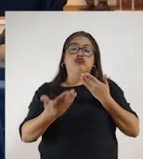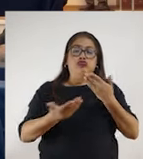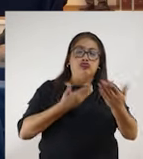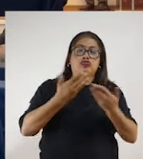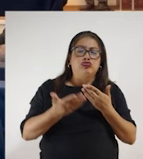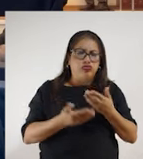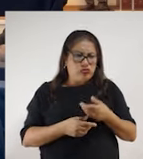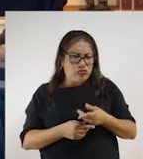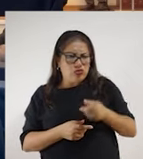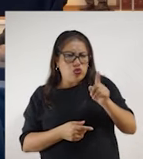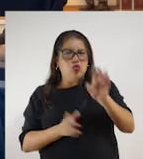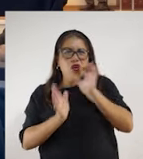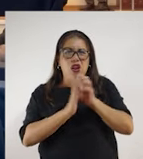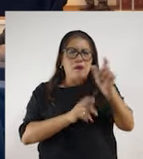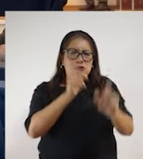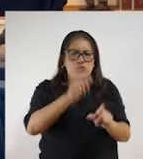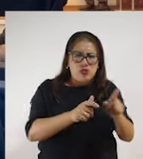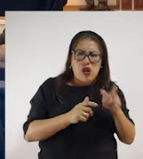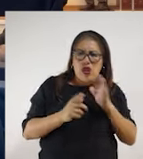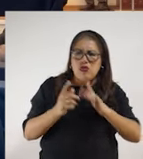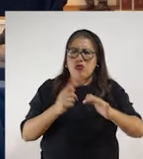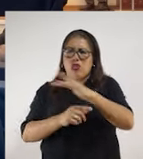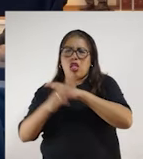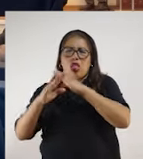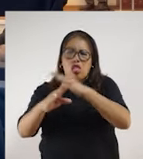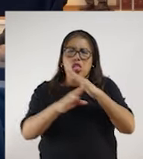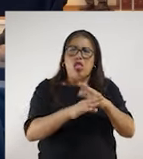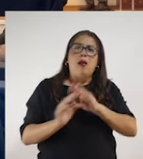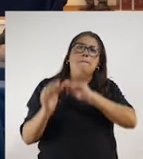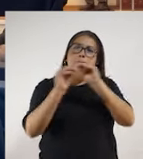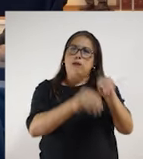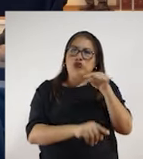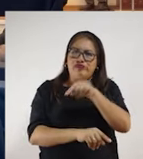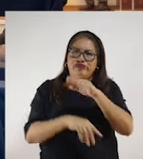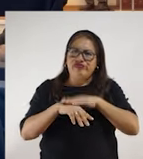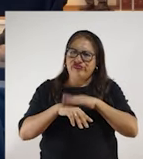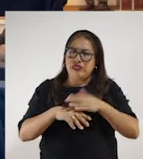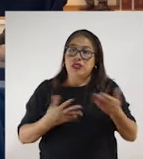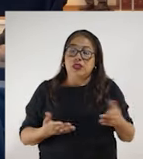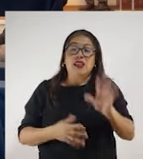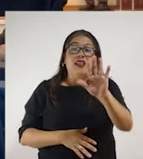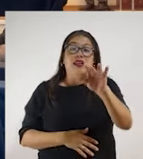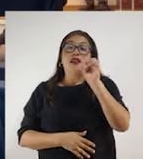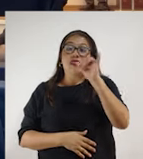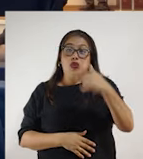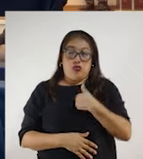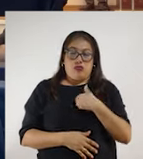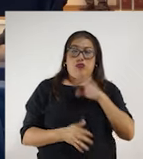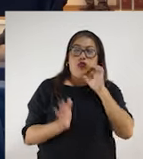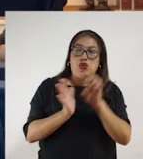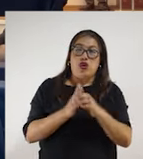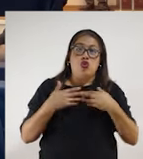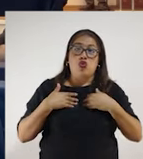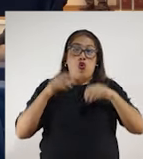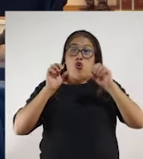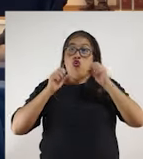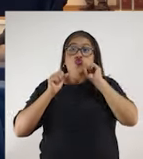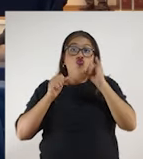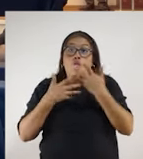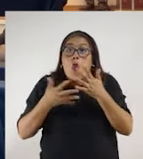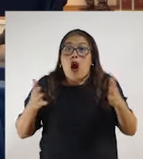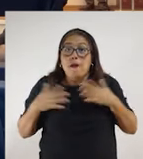con determinadas barreras que la sociedad le impone. Si yo no hubiera tenido la posibilidad